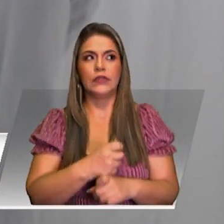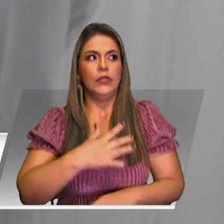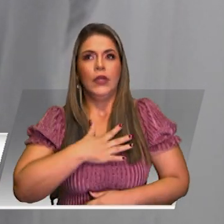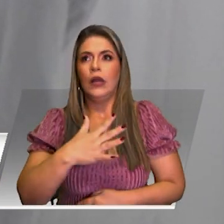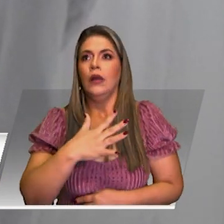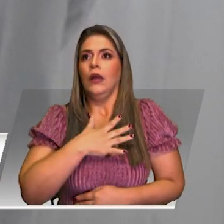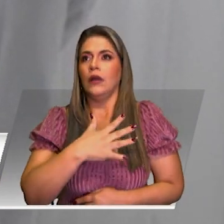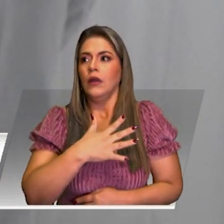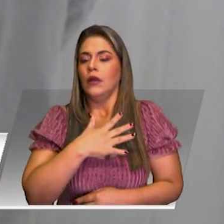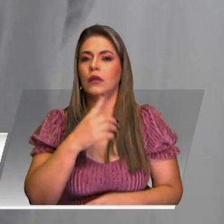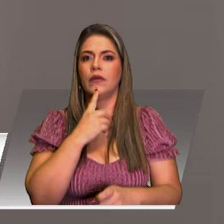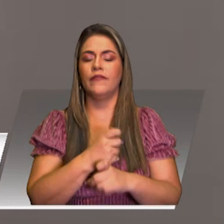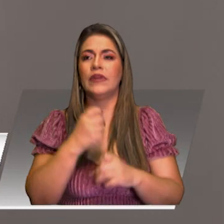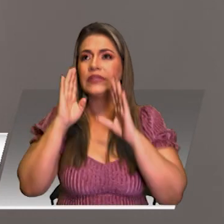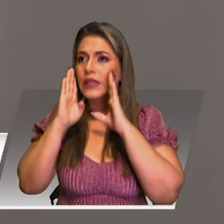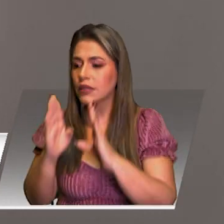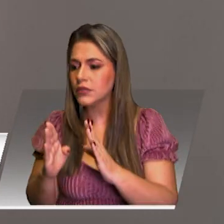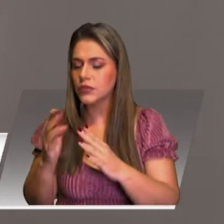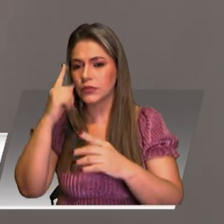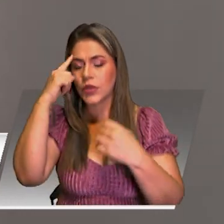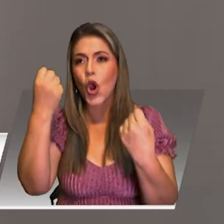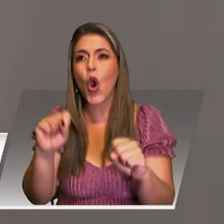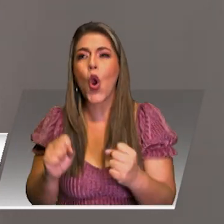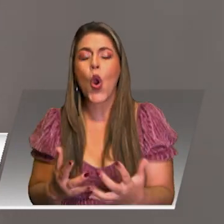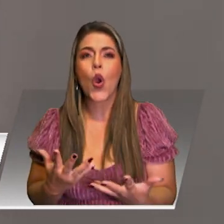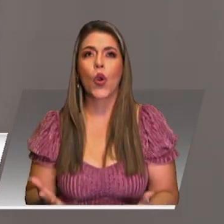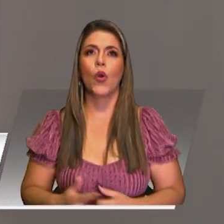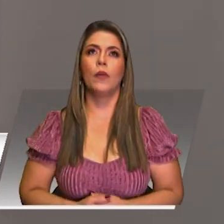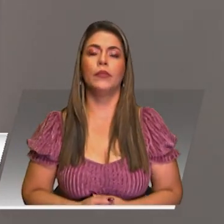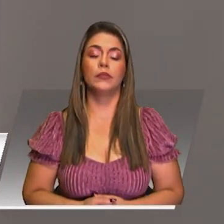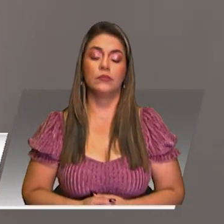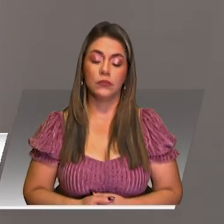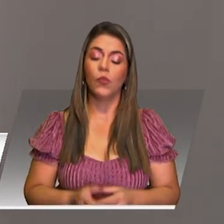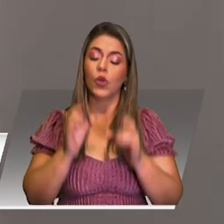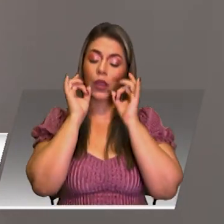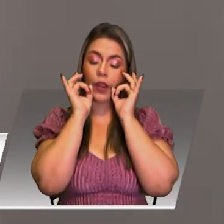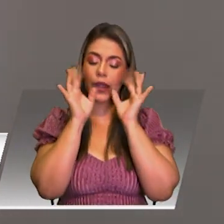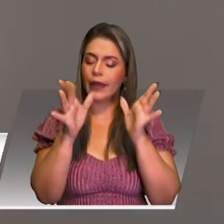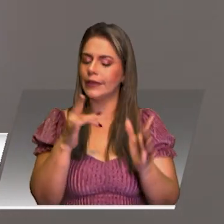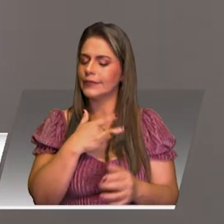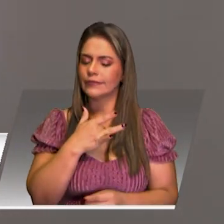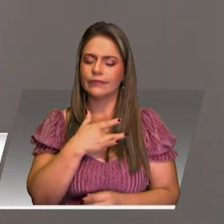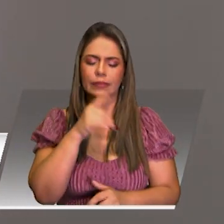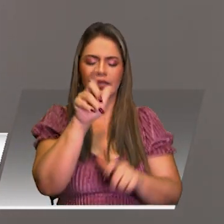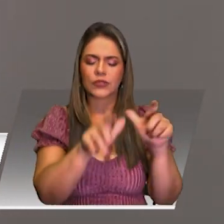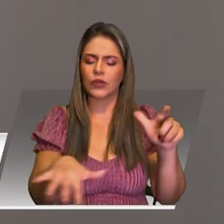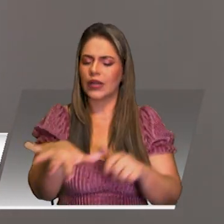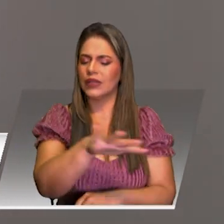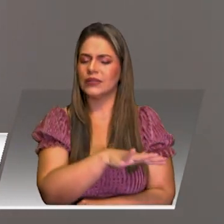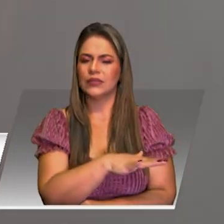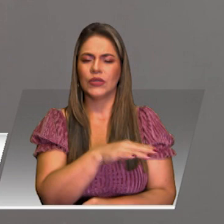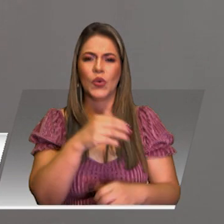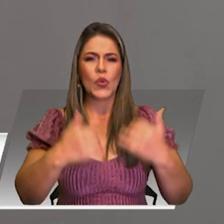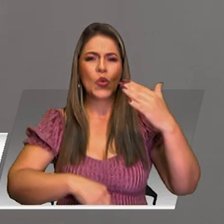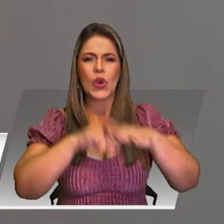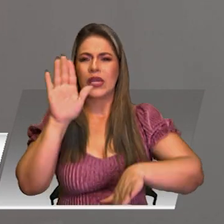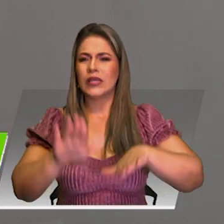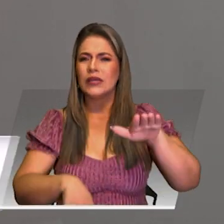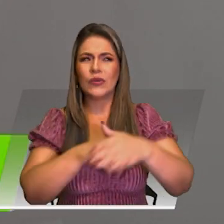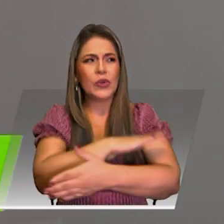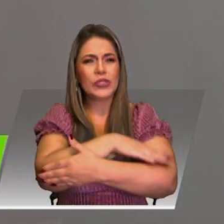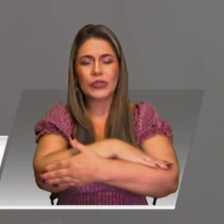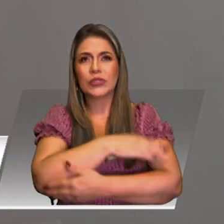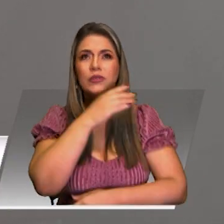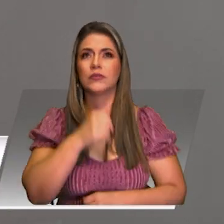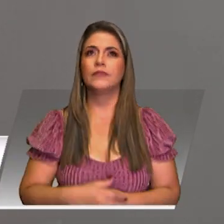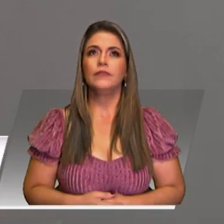otro, estamos demasiado preocupados. Sentimiento que se agrava al ver la indisciplina de la ciudadanía. Esta enfermedad no es